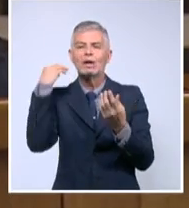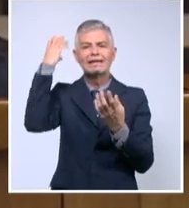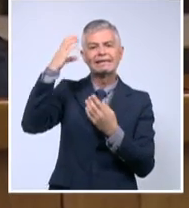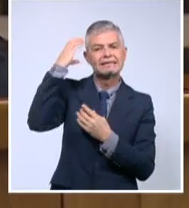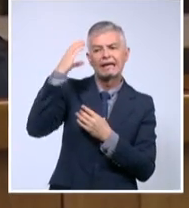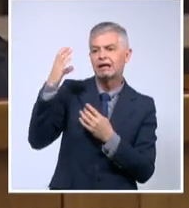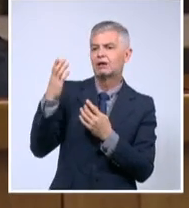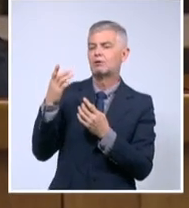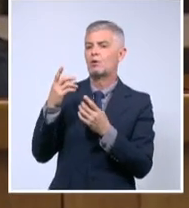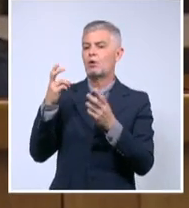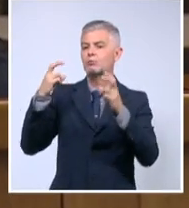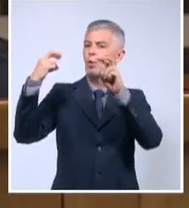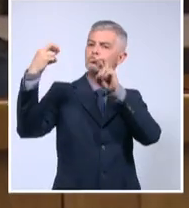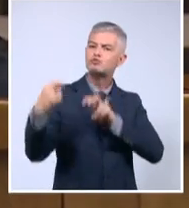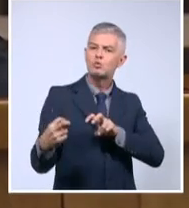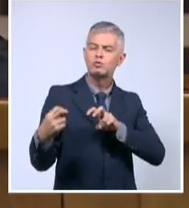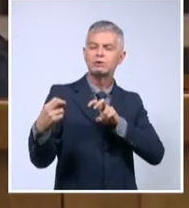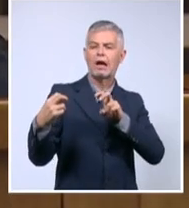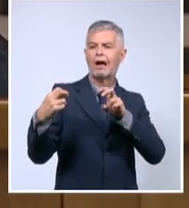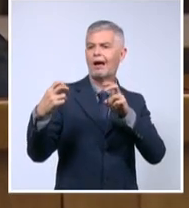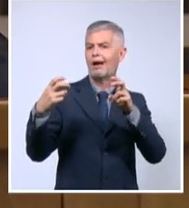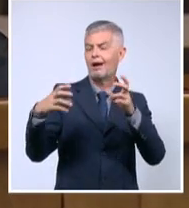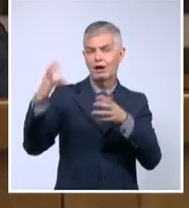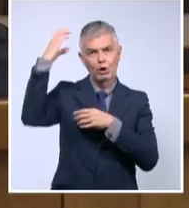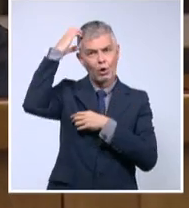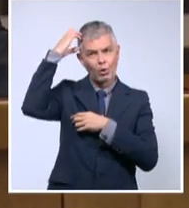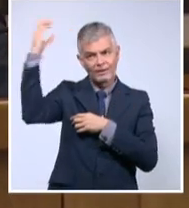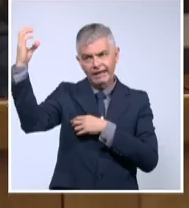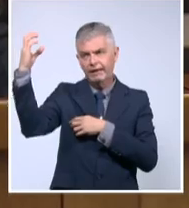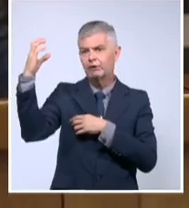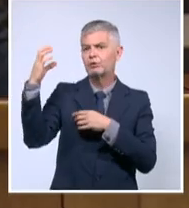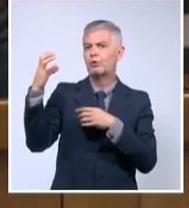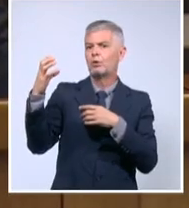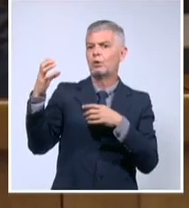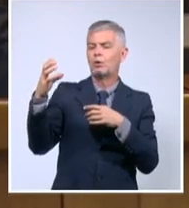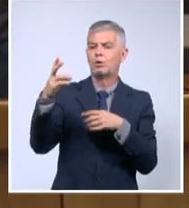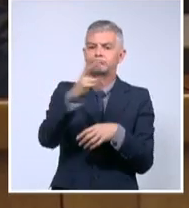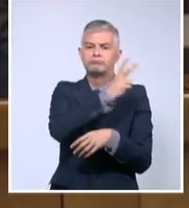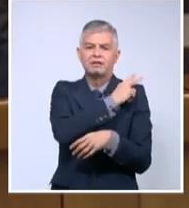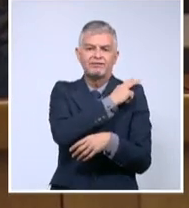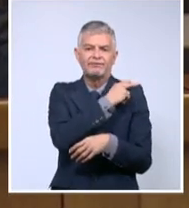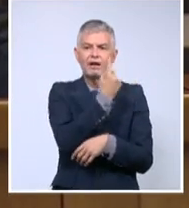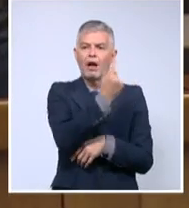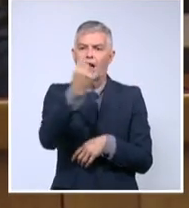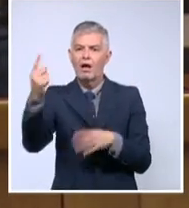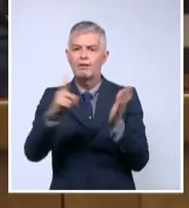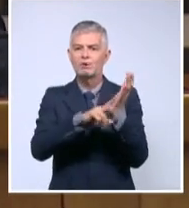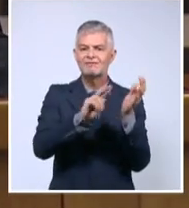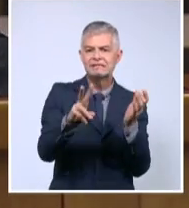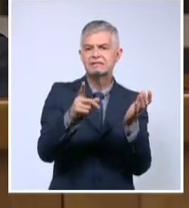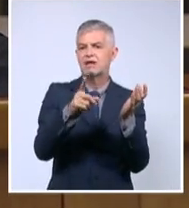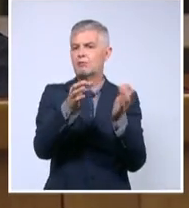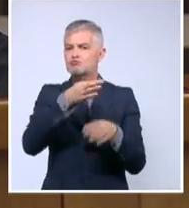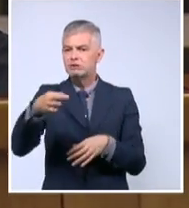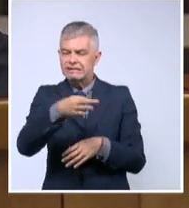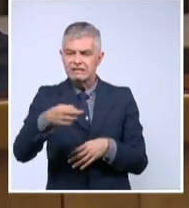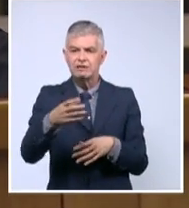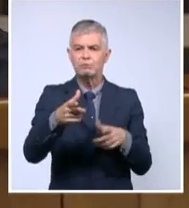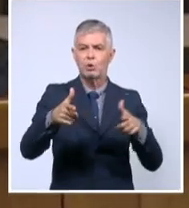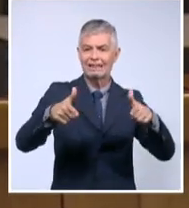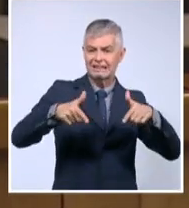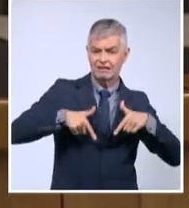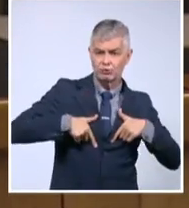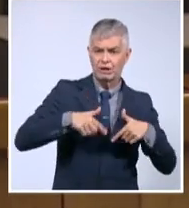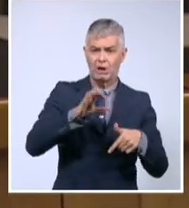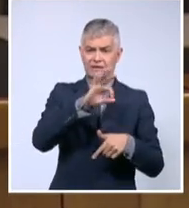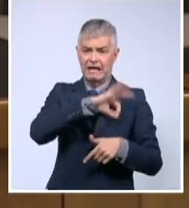consulta realizados tanto en el Gobierno como entre los dirigentes de las provincias y municipios, los diputados y la